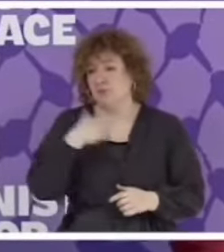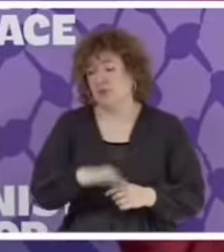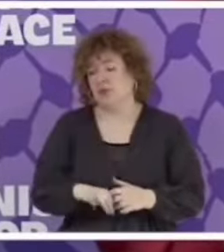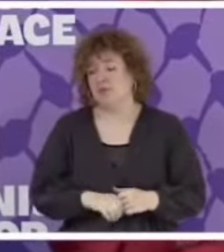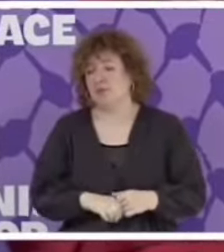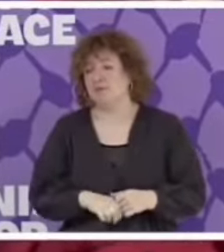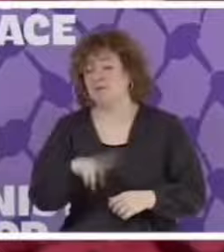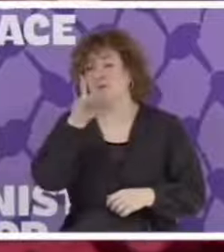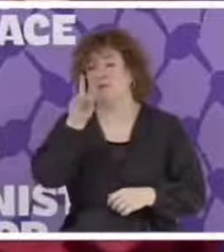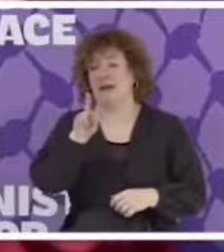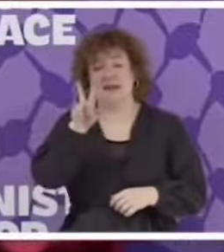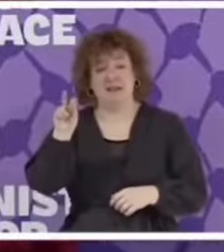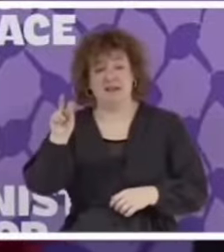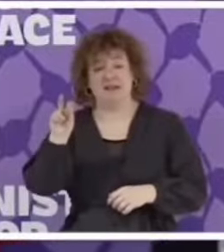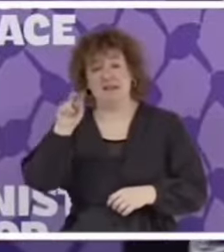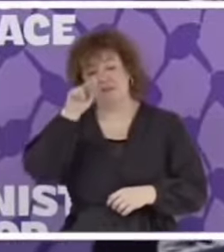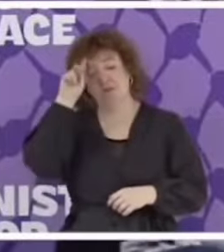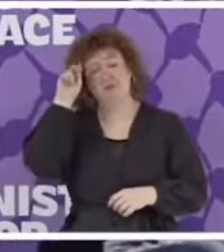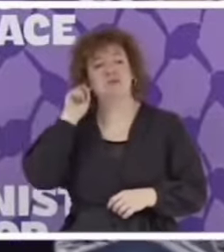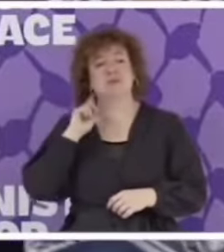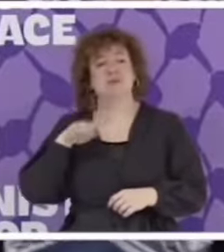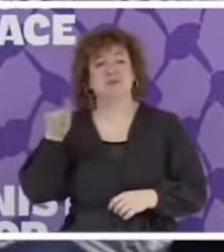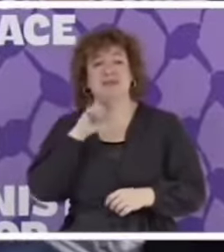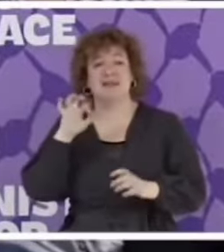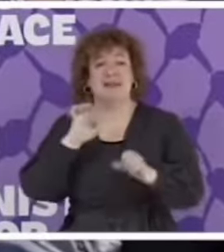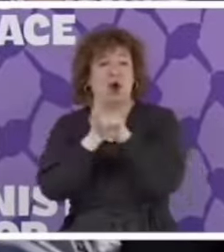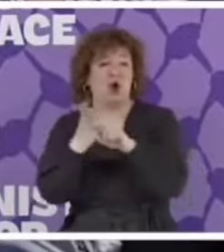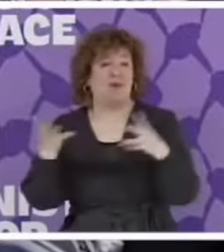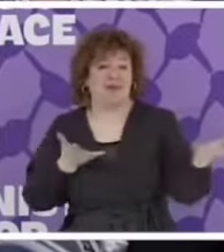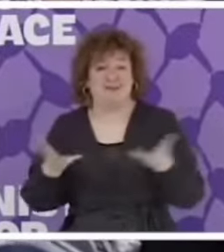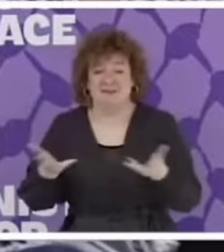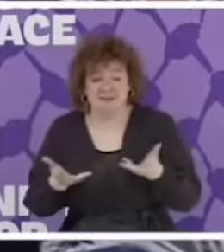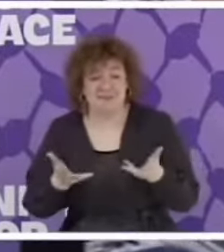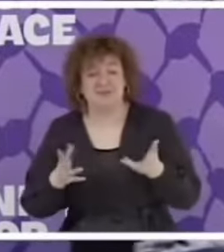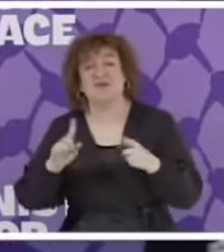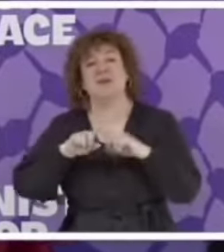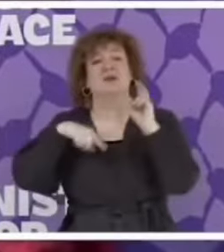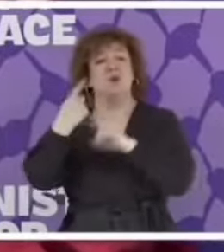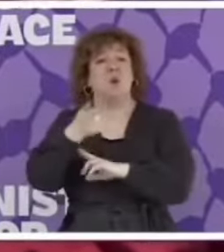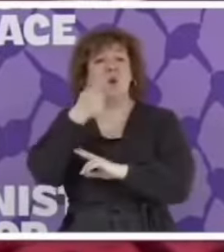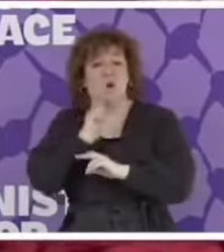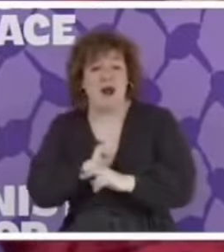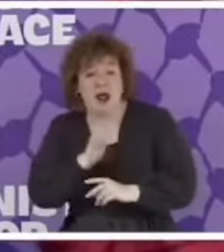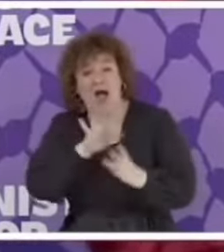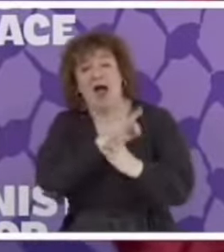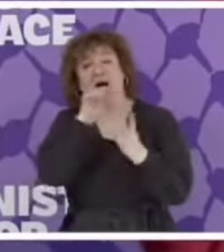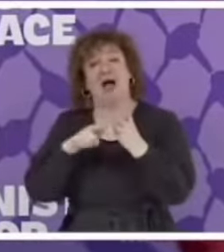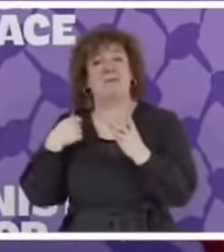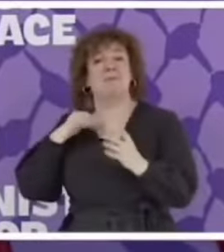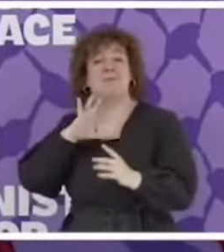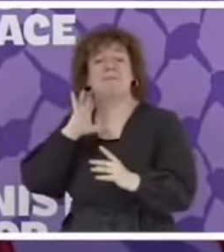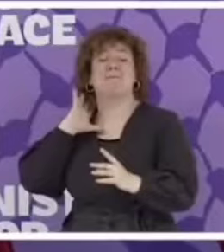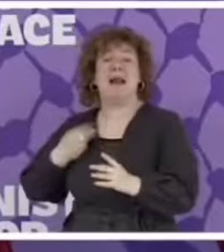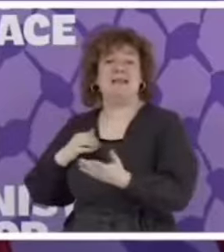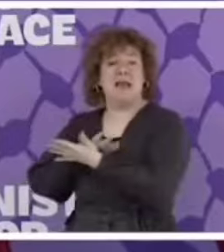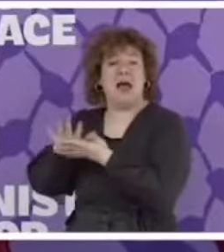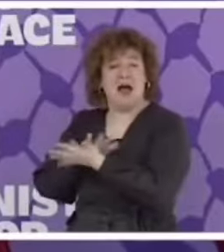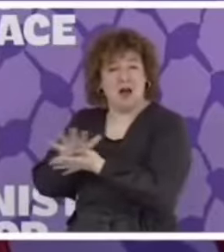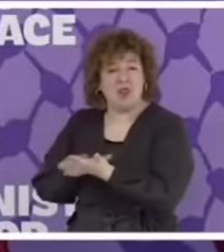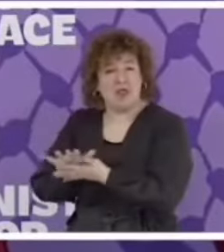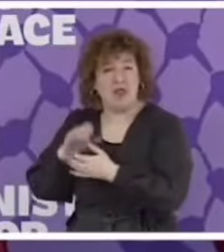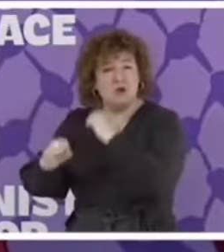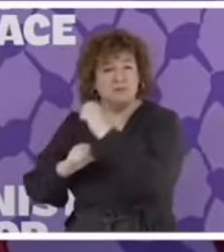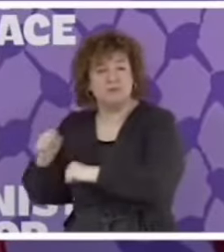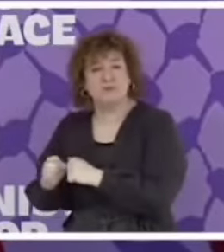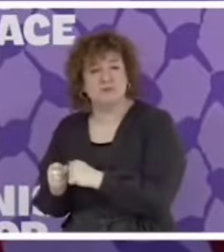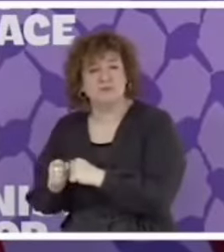año 2020, con la emergencia sanitaria, y después con la guerra de Ucrania y ahora con el genocidio en Palestina,